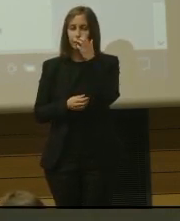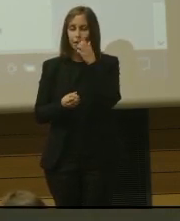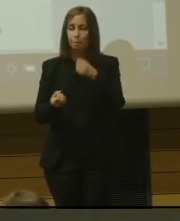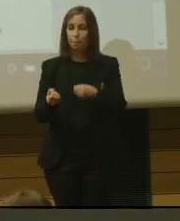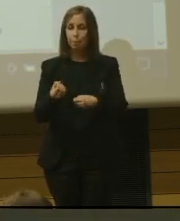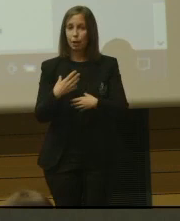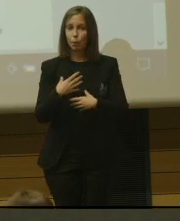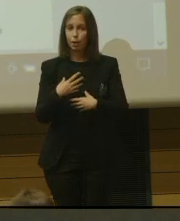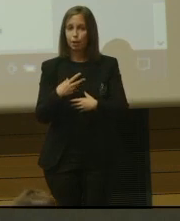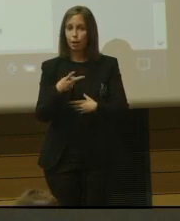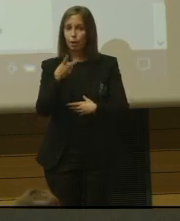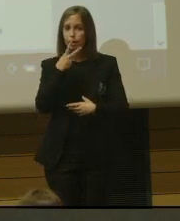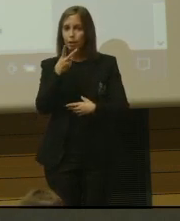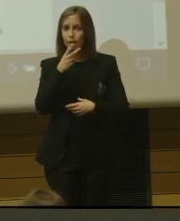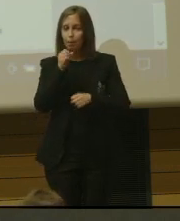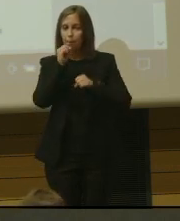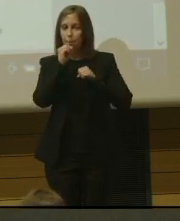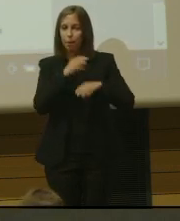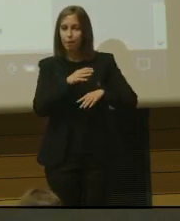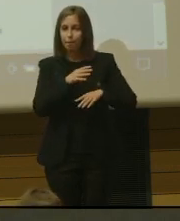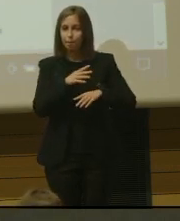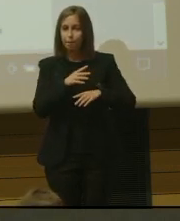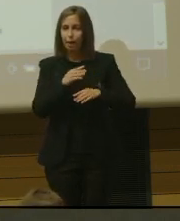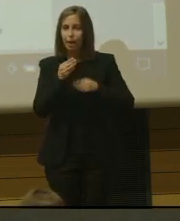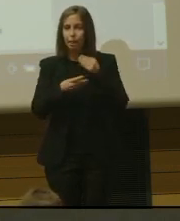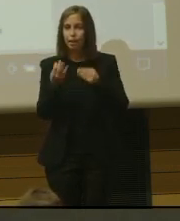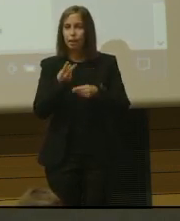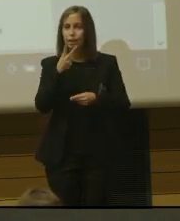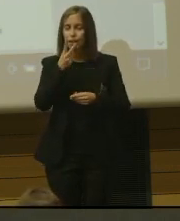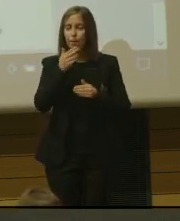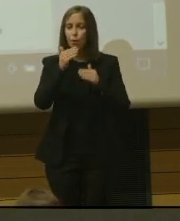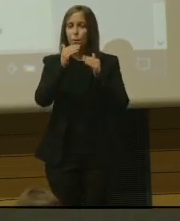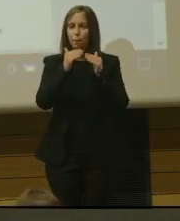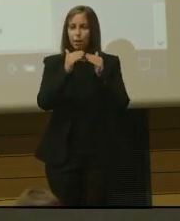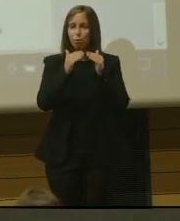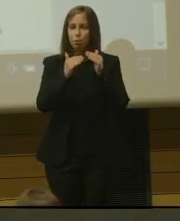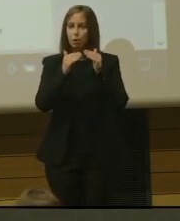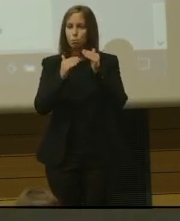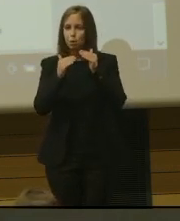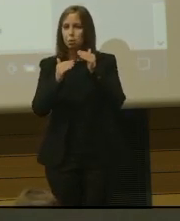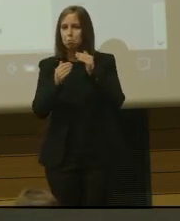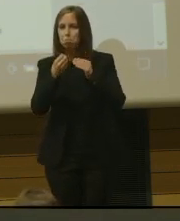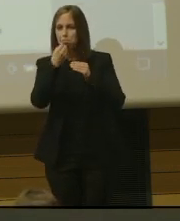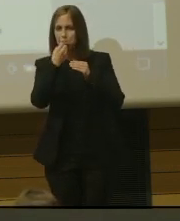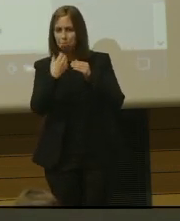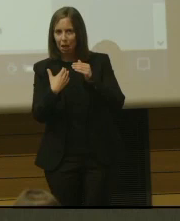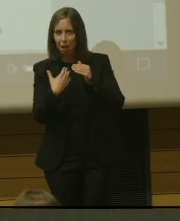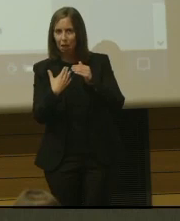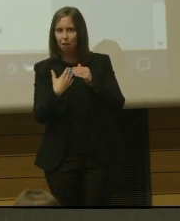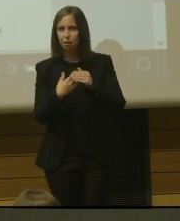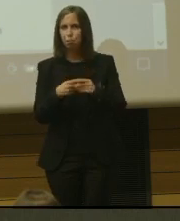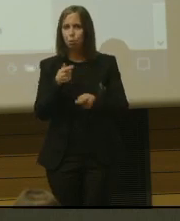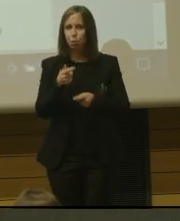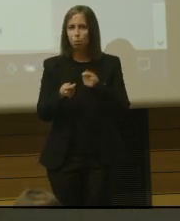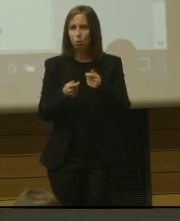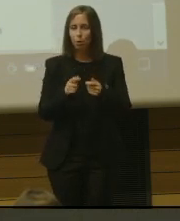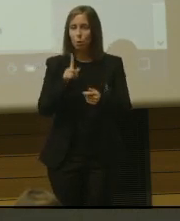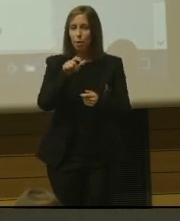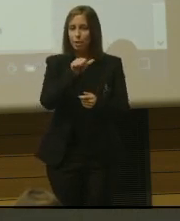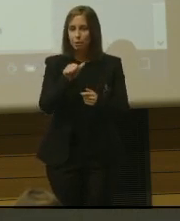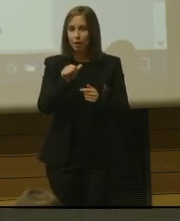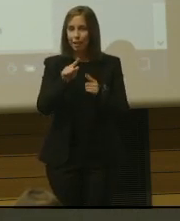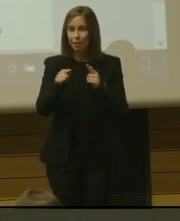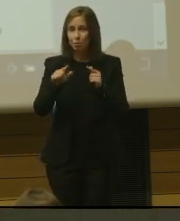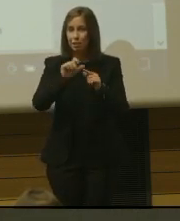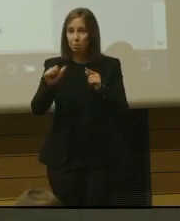de deshabituación, estaba ya reduciendo, estábamos consiguiendo unos valores bastante buenos, y de una semana a otra tenía que volver